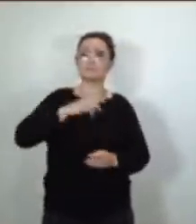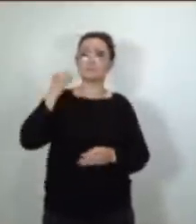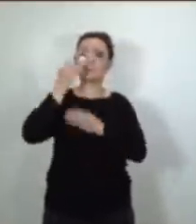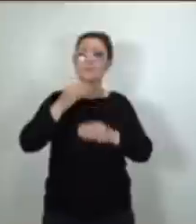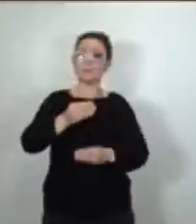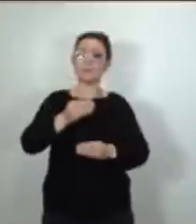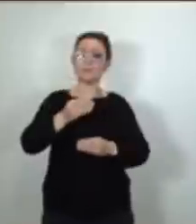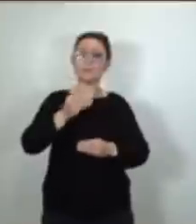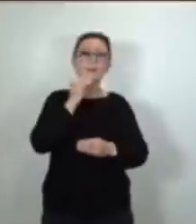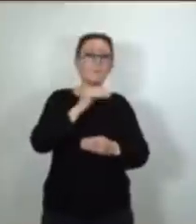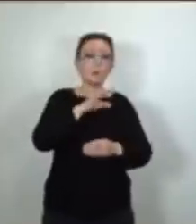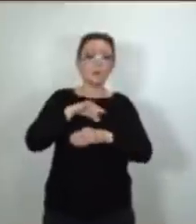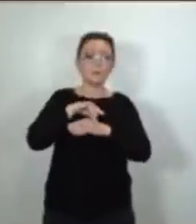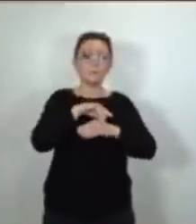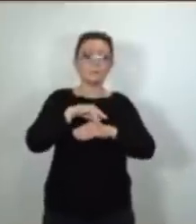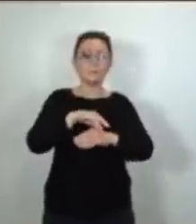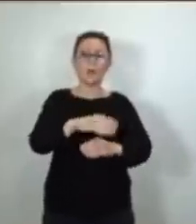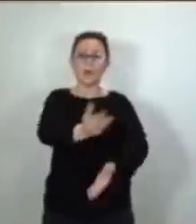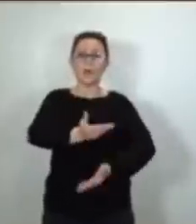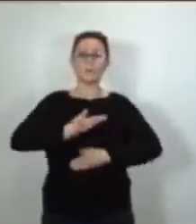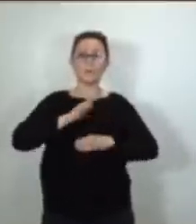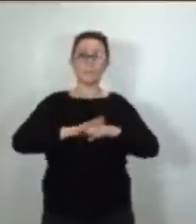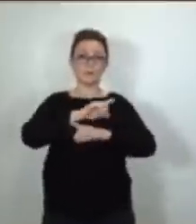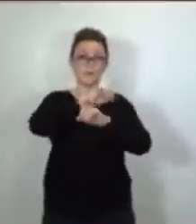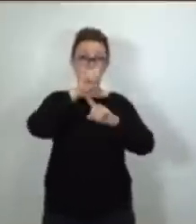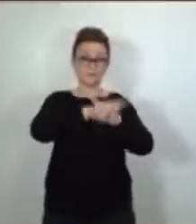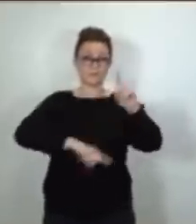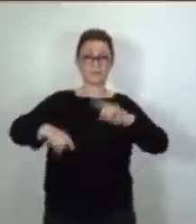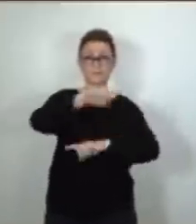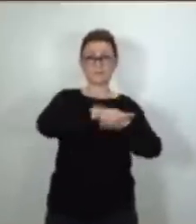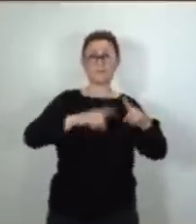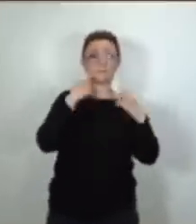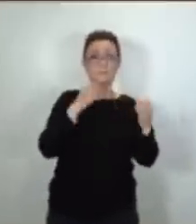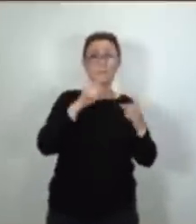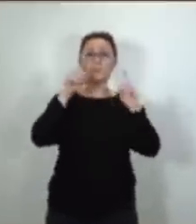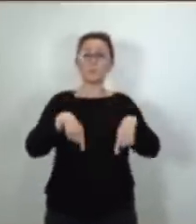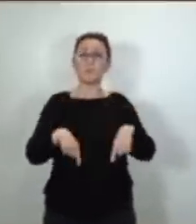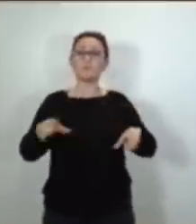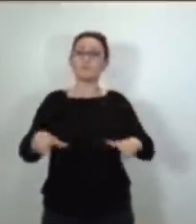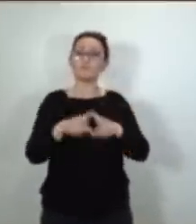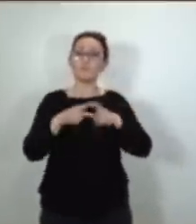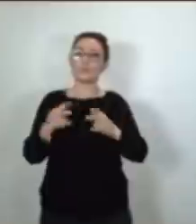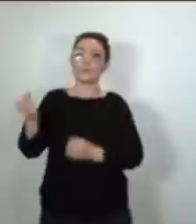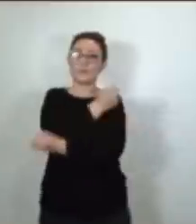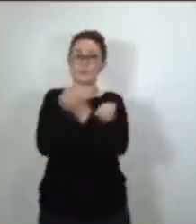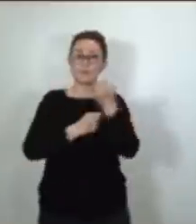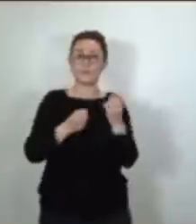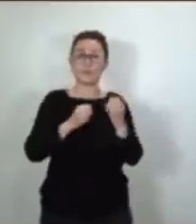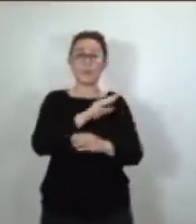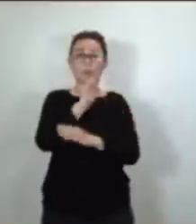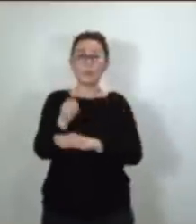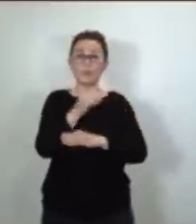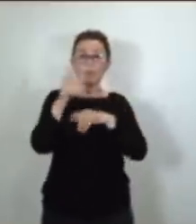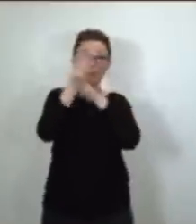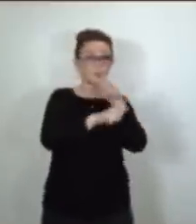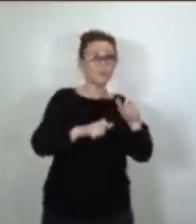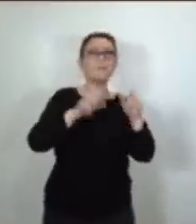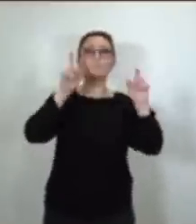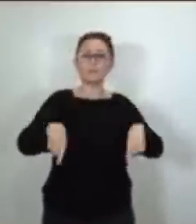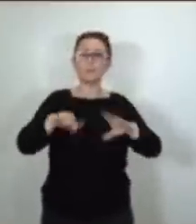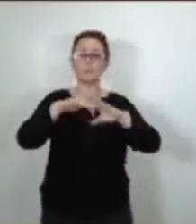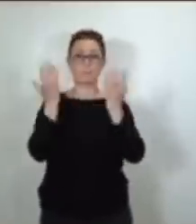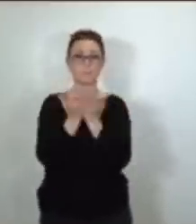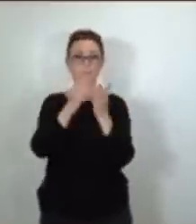ruta que nos permita salir de esta crisis que es sanitaria, pero es también social y es económica, cuidando de la gente y del planeta y sin